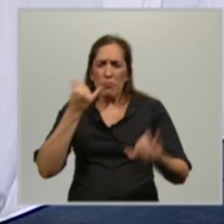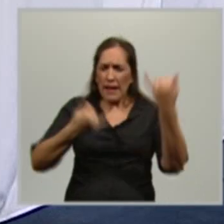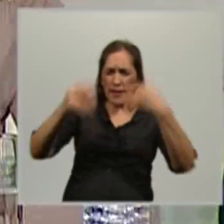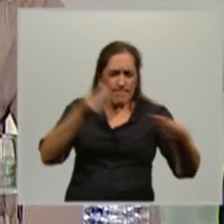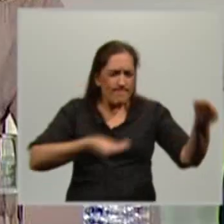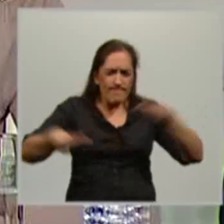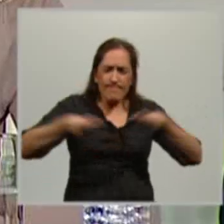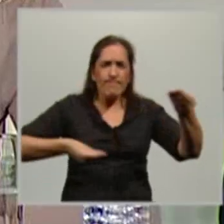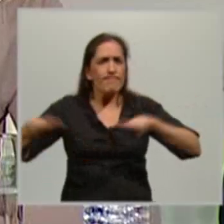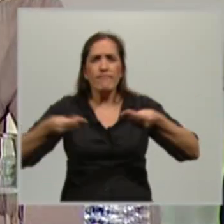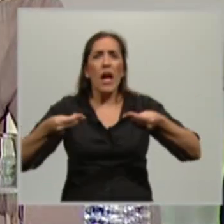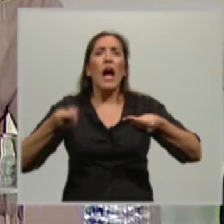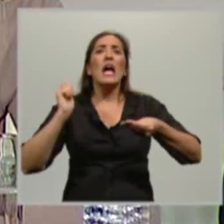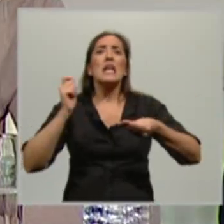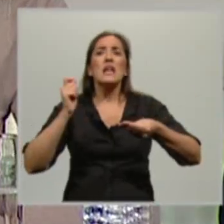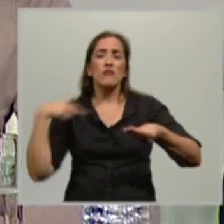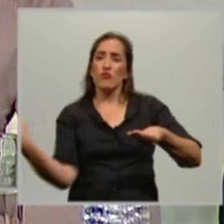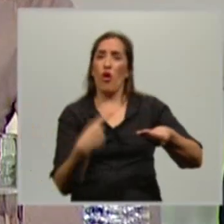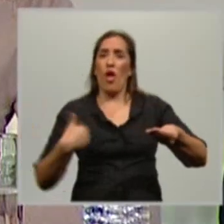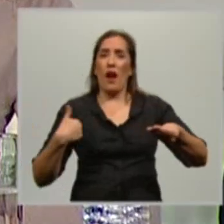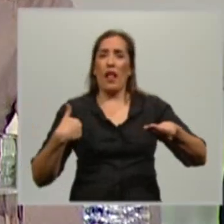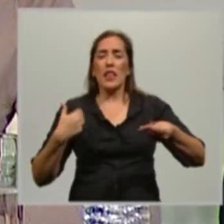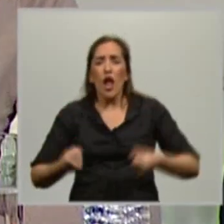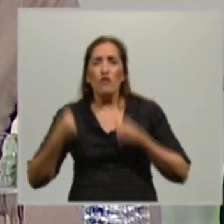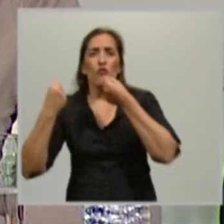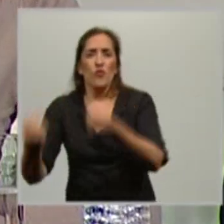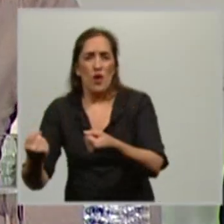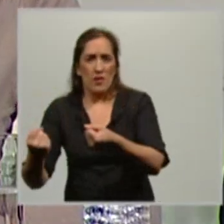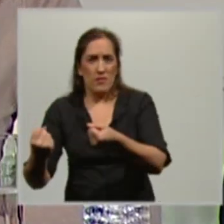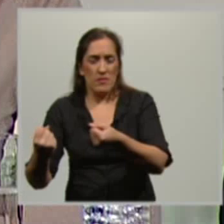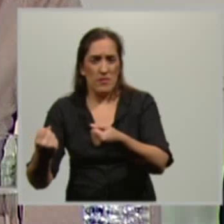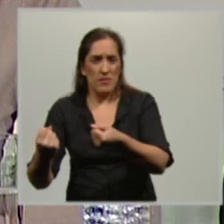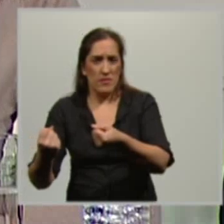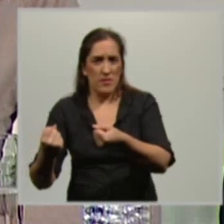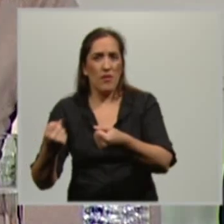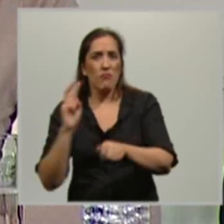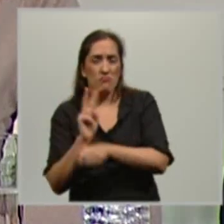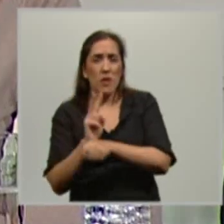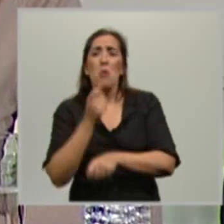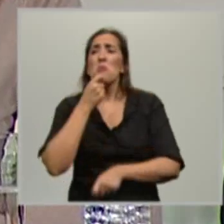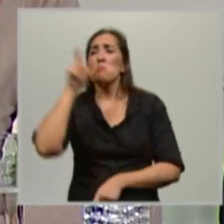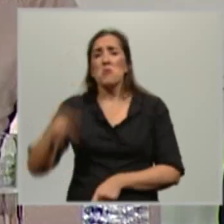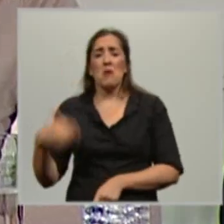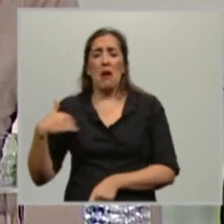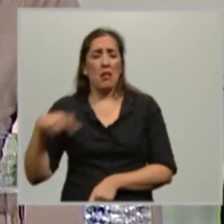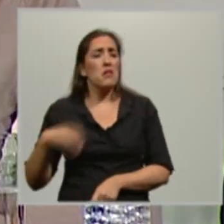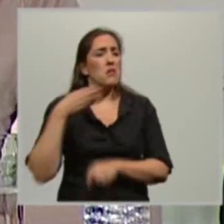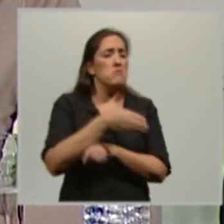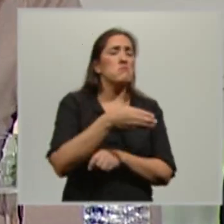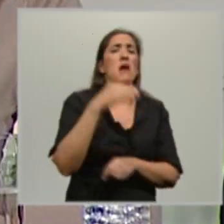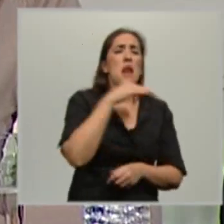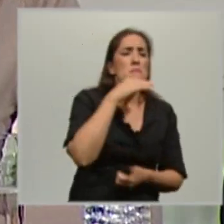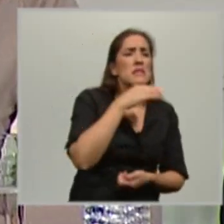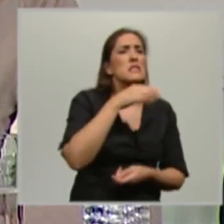son sostenidas por todos los argentinos, por cada argentino que entra a un supermercado o a un almacén de